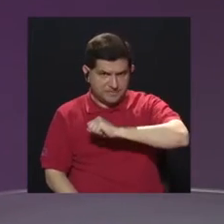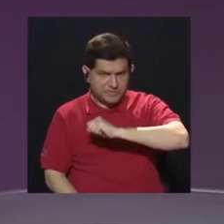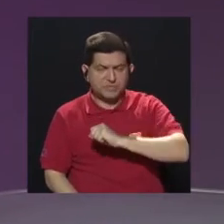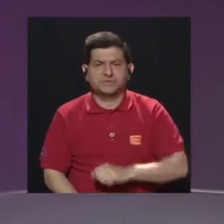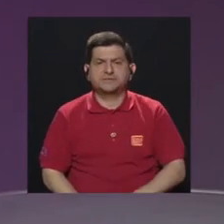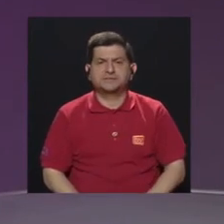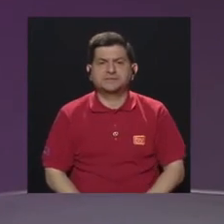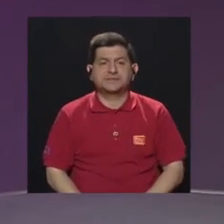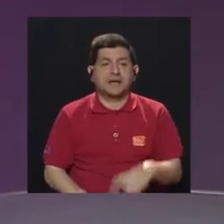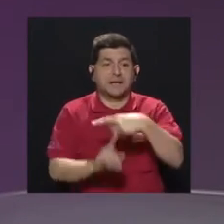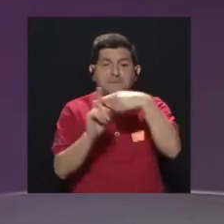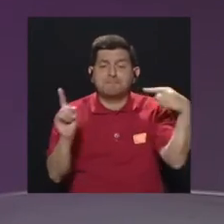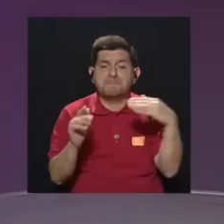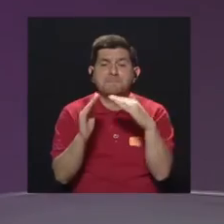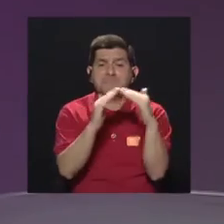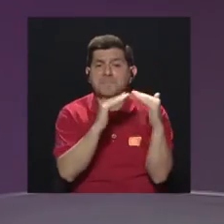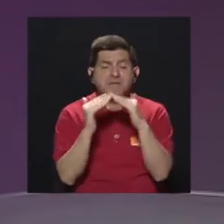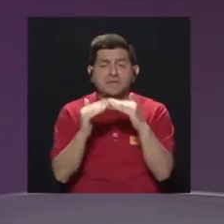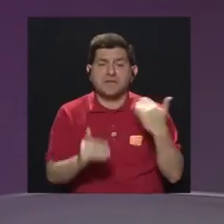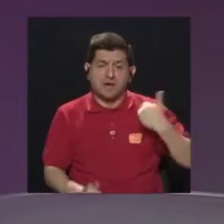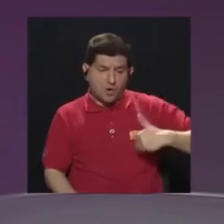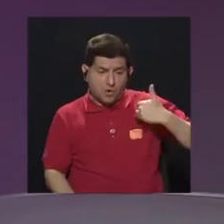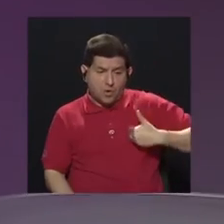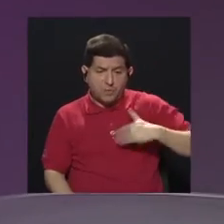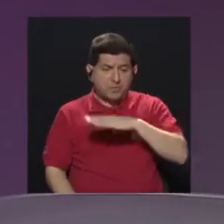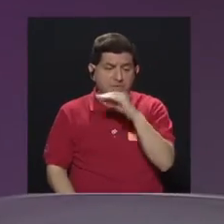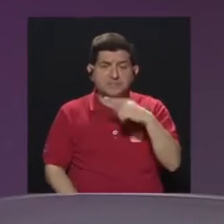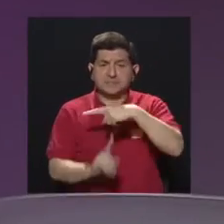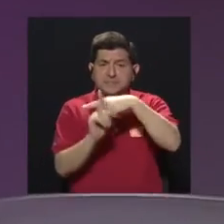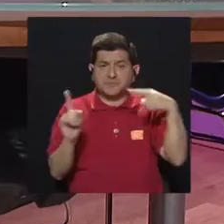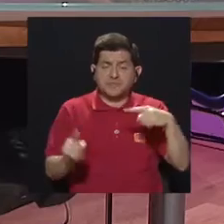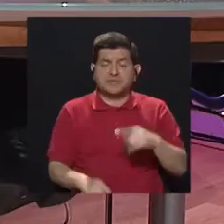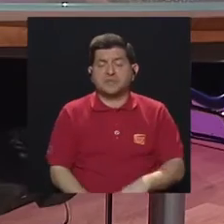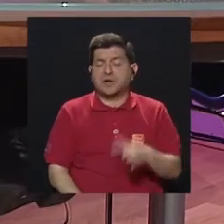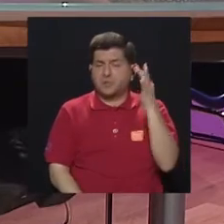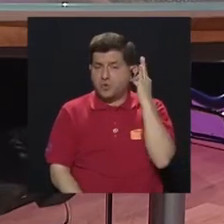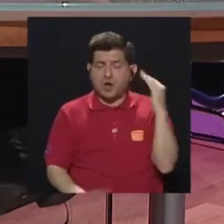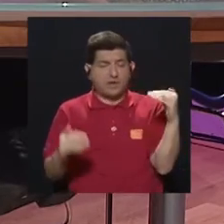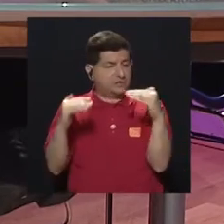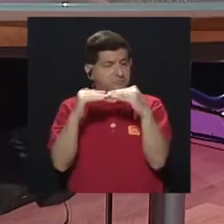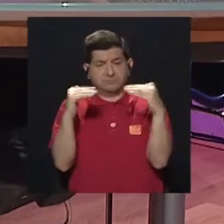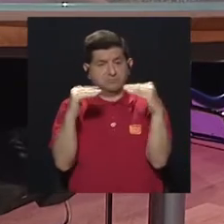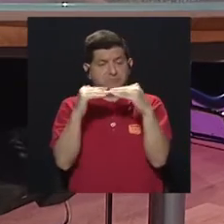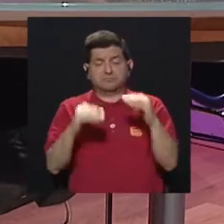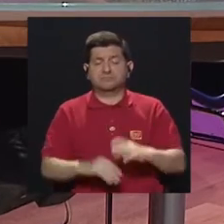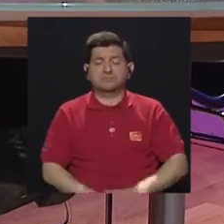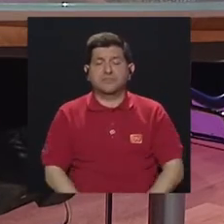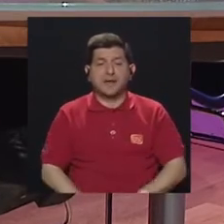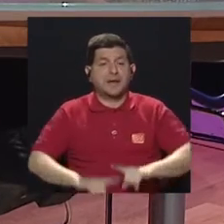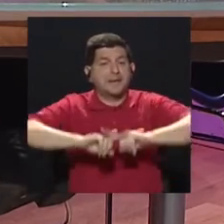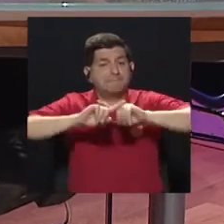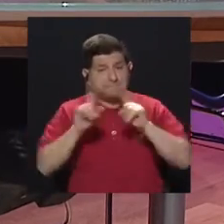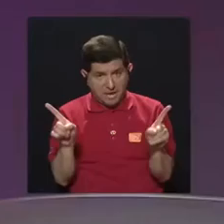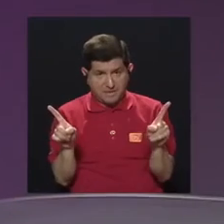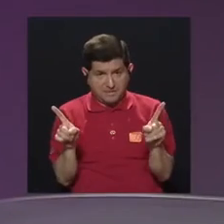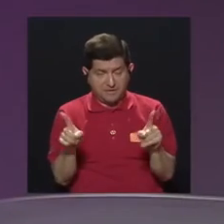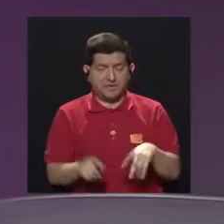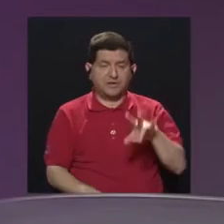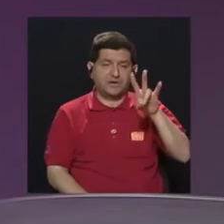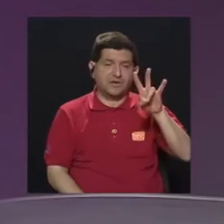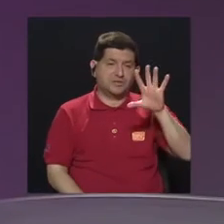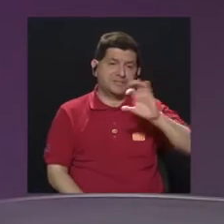que la mitad de la población casi son hombres y la otra mitad pues somos muy parejas en relación a sexo y sin embargo el